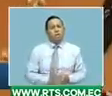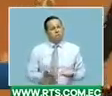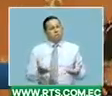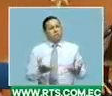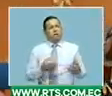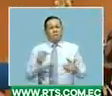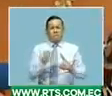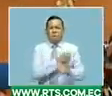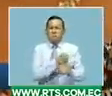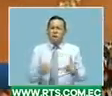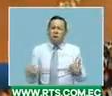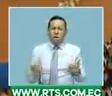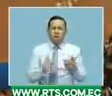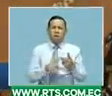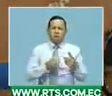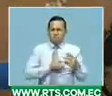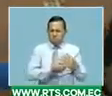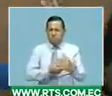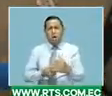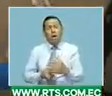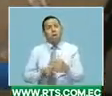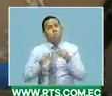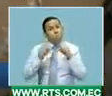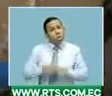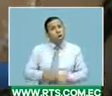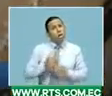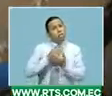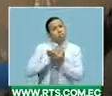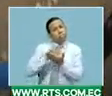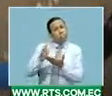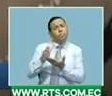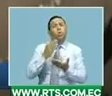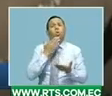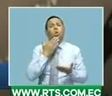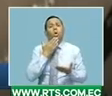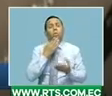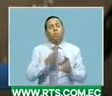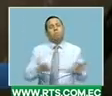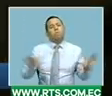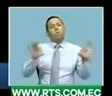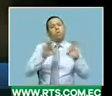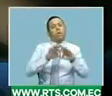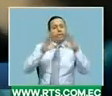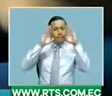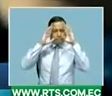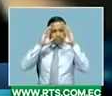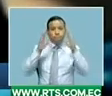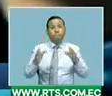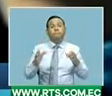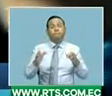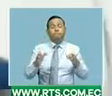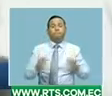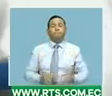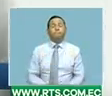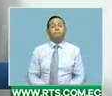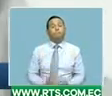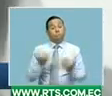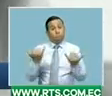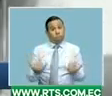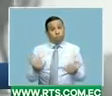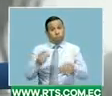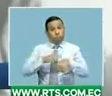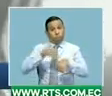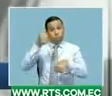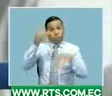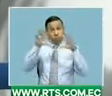perfectamente prevenibles si es que la sociedad civil actúa. Hoy a las 22 horas en la noticia